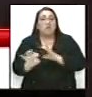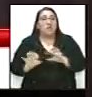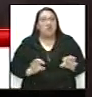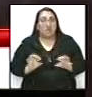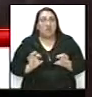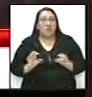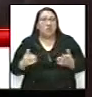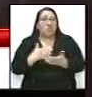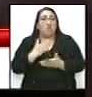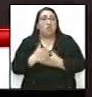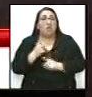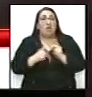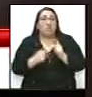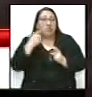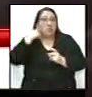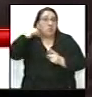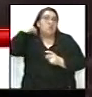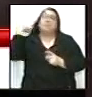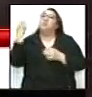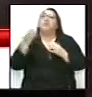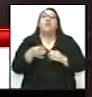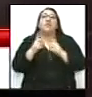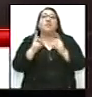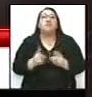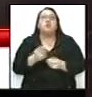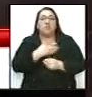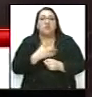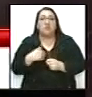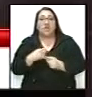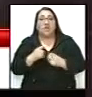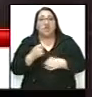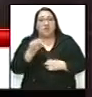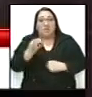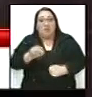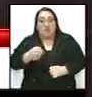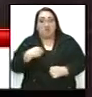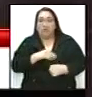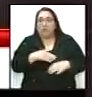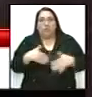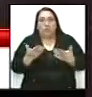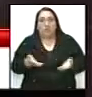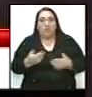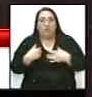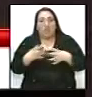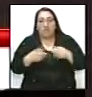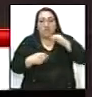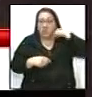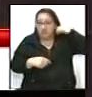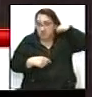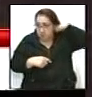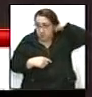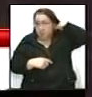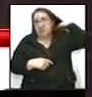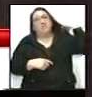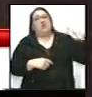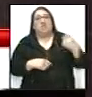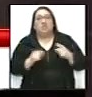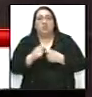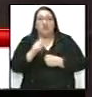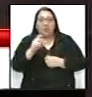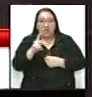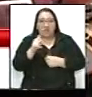va a terminar distorsionando una auténtica democracia, presidente, y creo que definitivamente nosotros no podemos permitir. Me pido interrupción a la congresista Karina